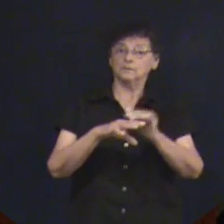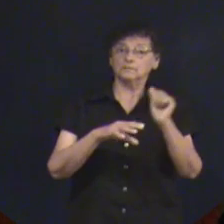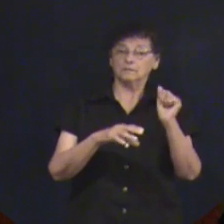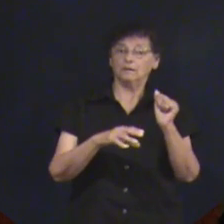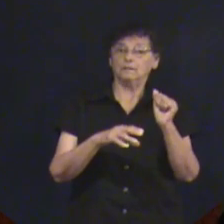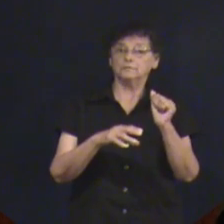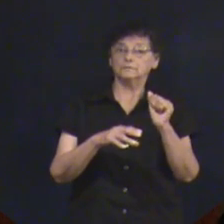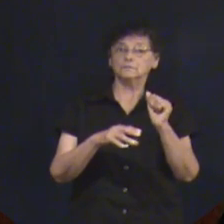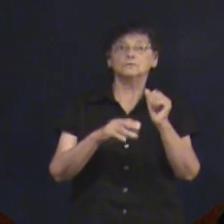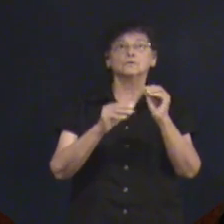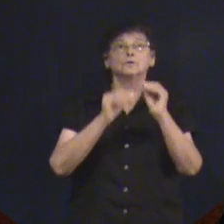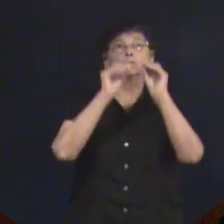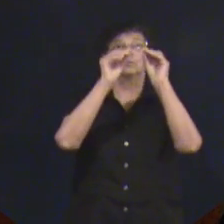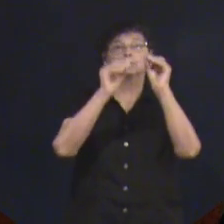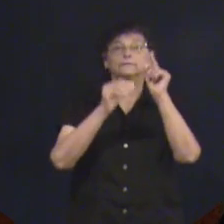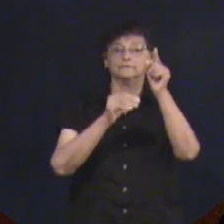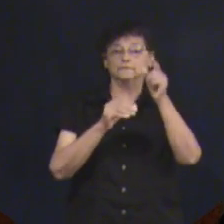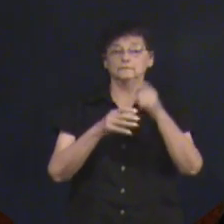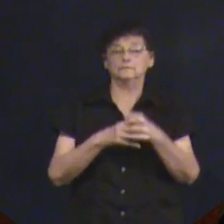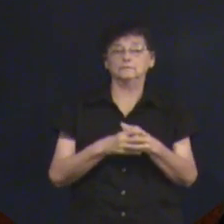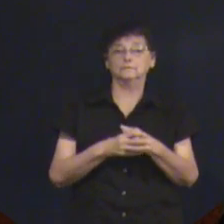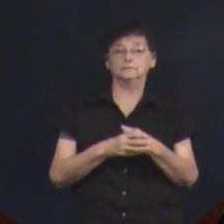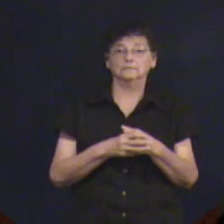a ocupar los primeros puestos.